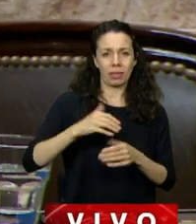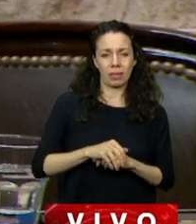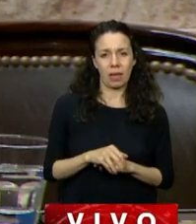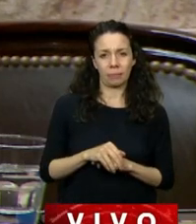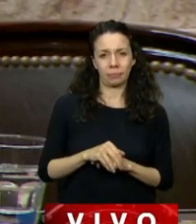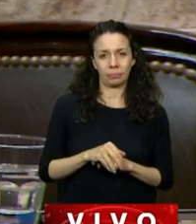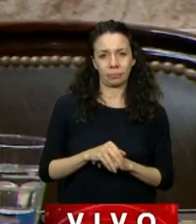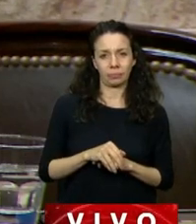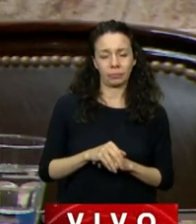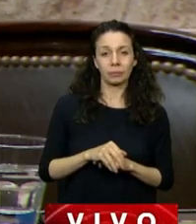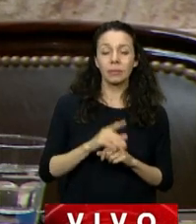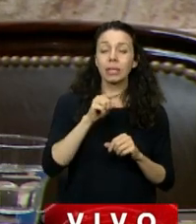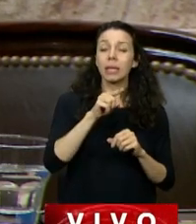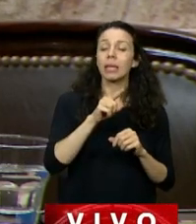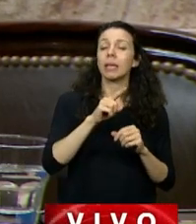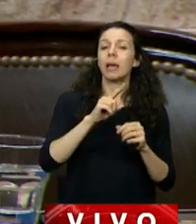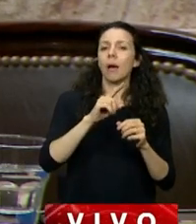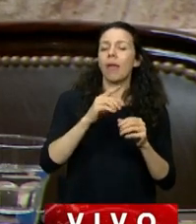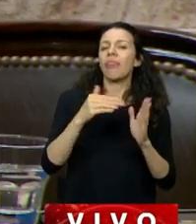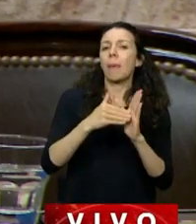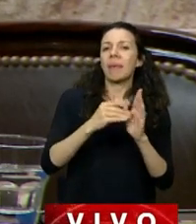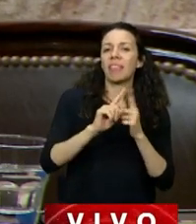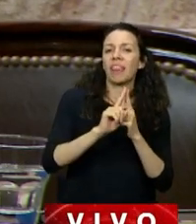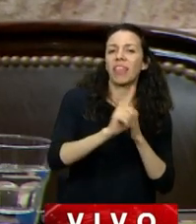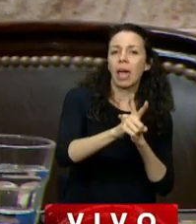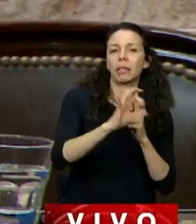e indirecta más de 100.000 trabajadores